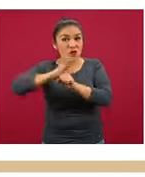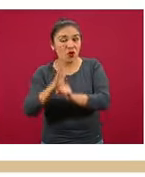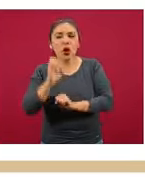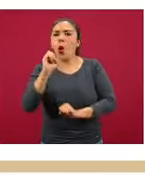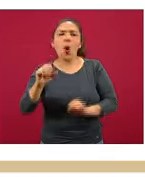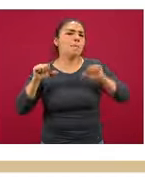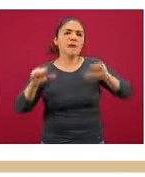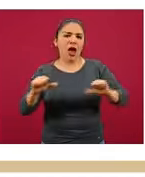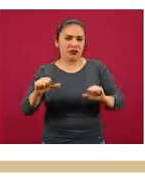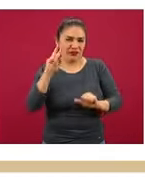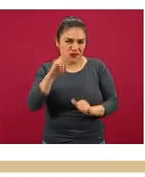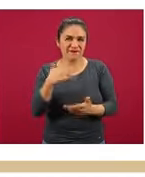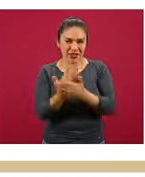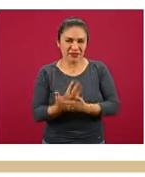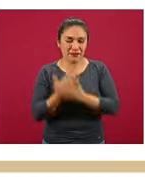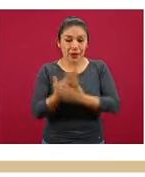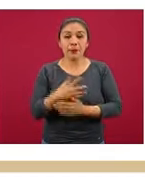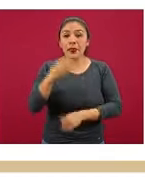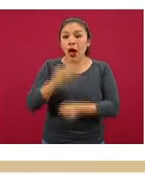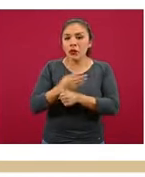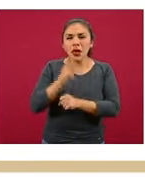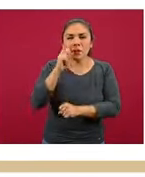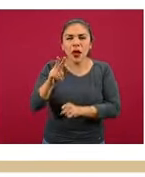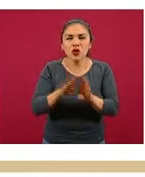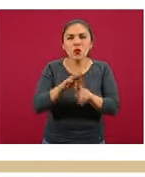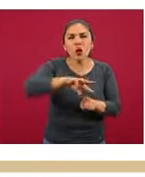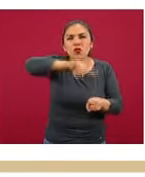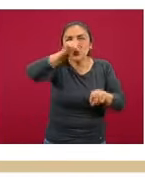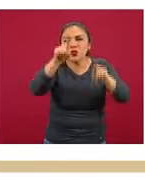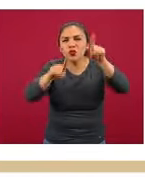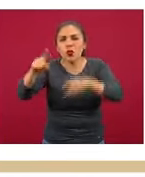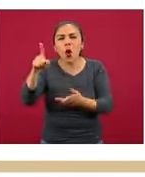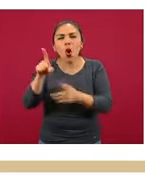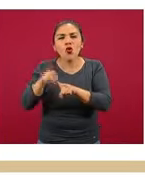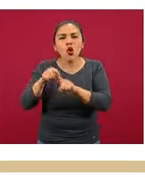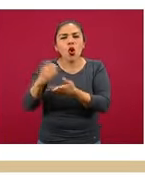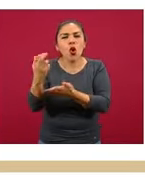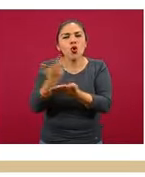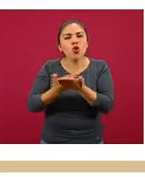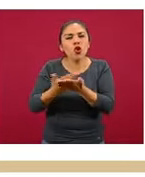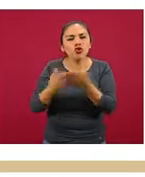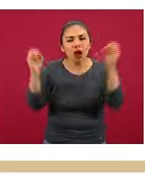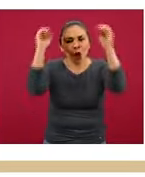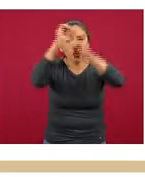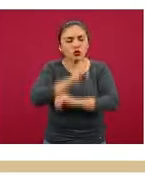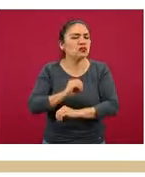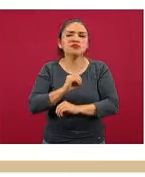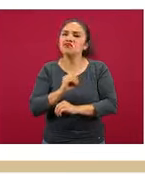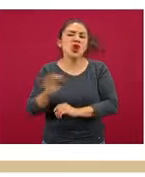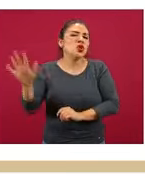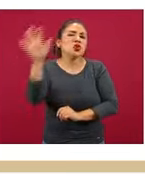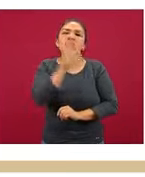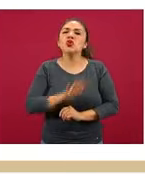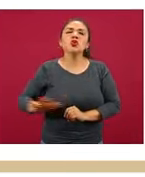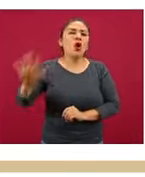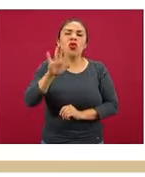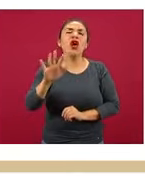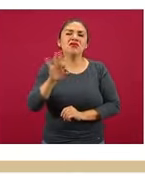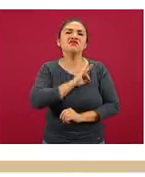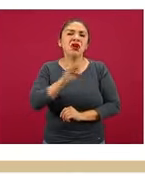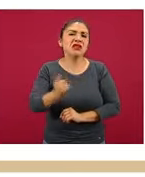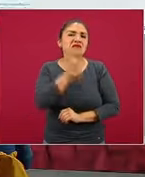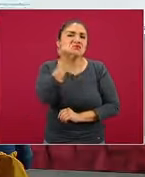de COVID-19. Para efectos de la línea de color rosa oscuro, las consideramos a todas como la máxima expectativa